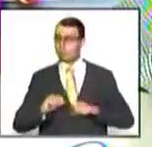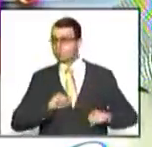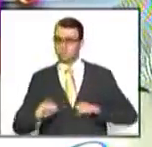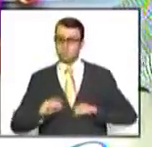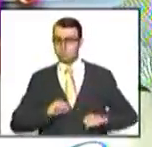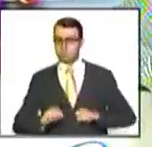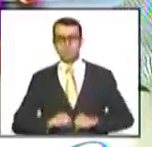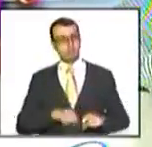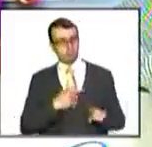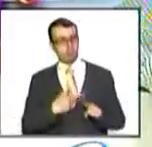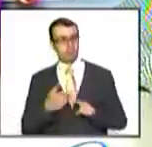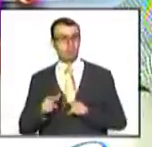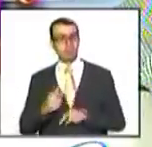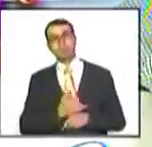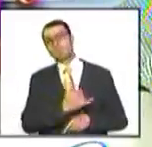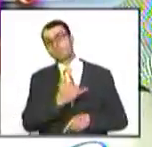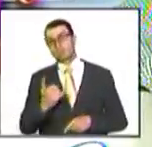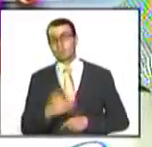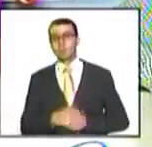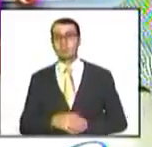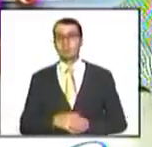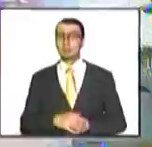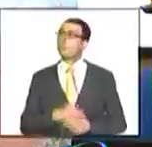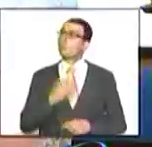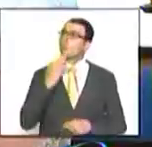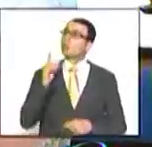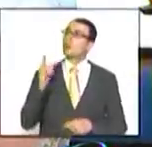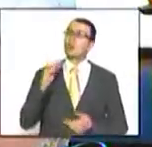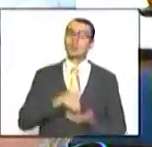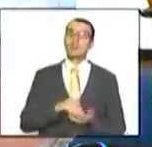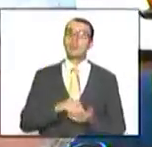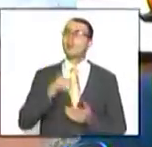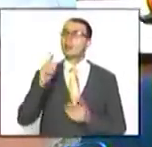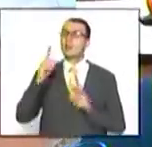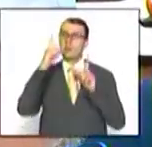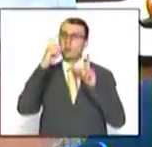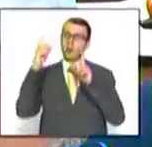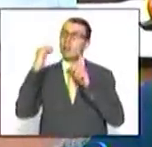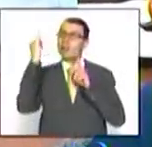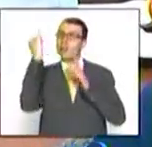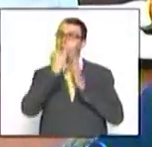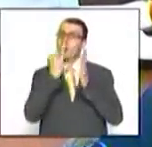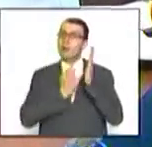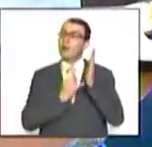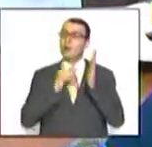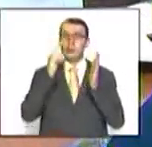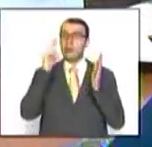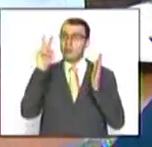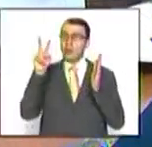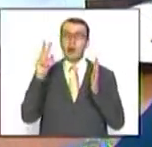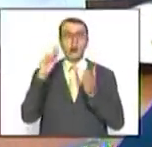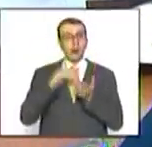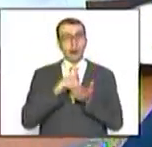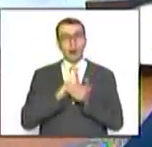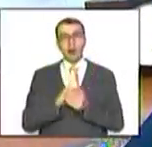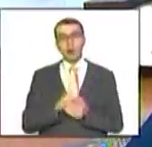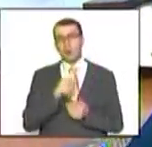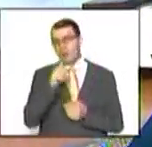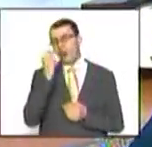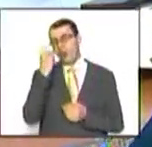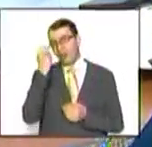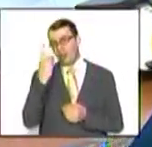este tipo de patologías. Si Jennifer, me puedo volver esas imágenes excelentes para que ustedes tengan y